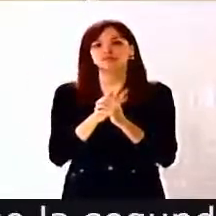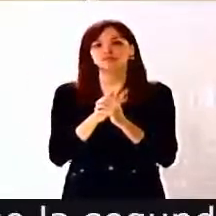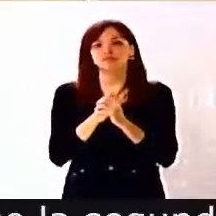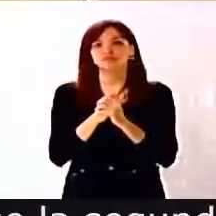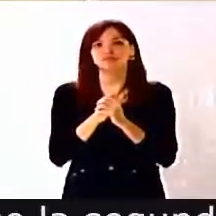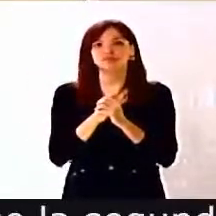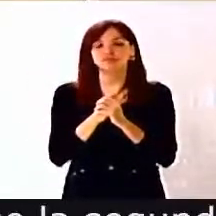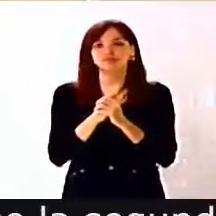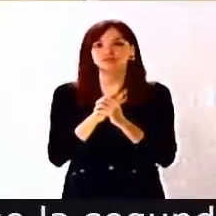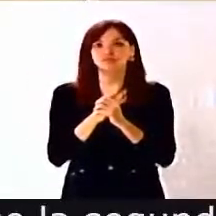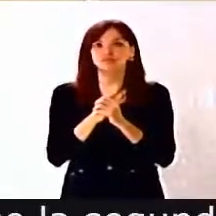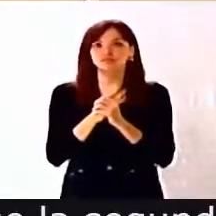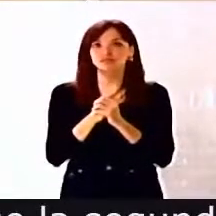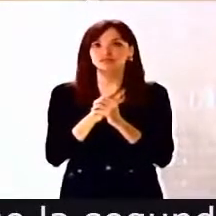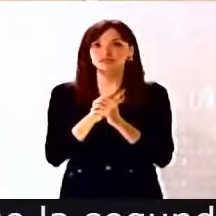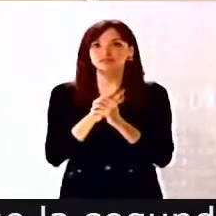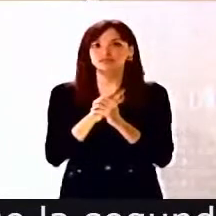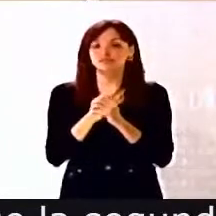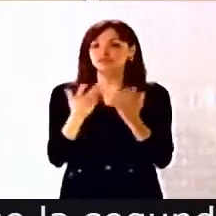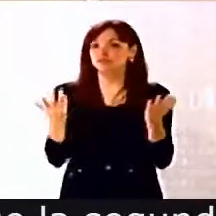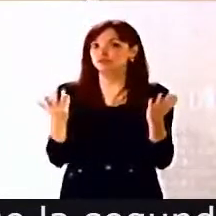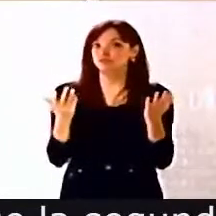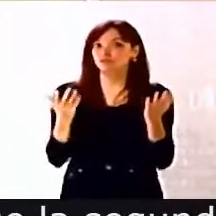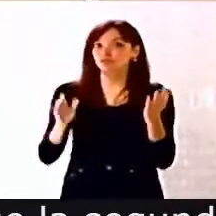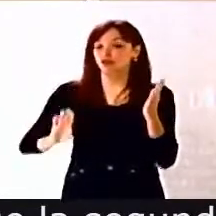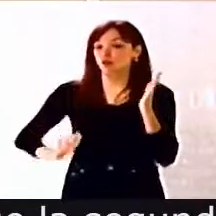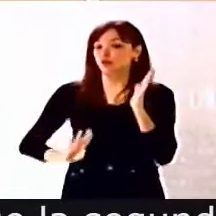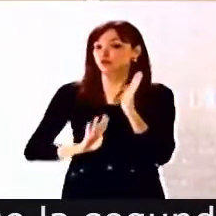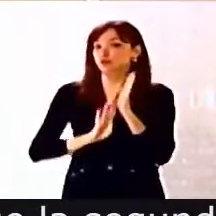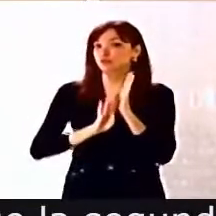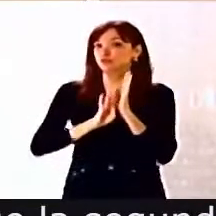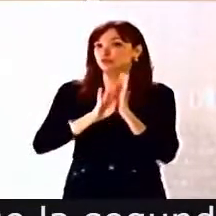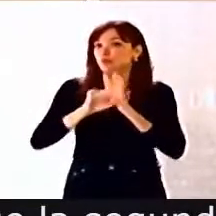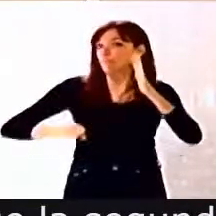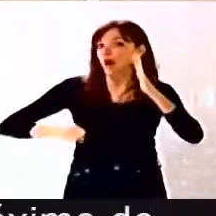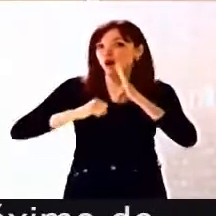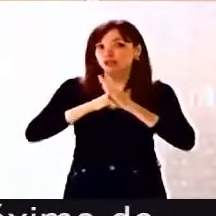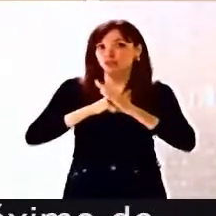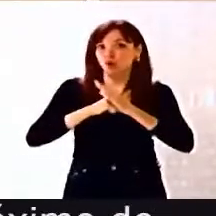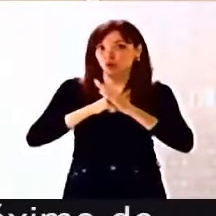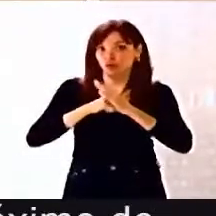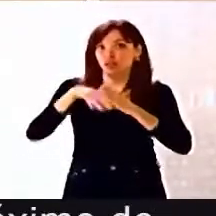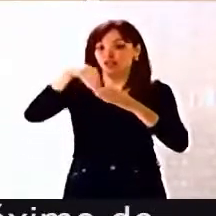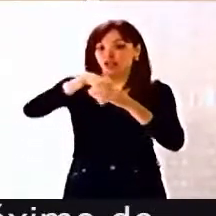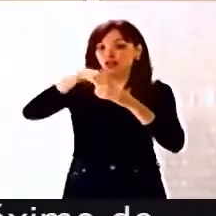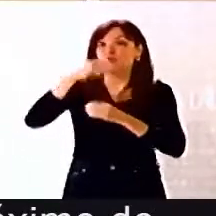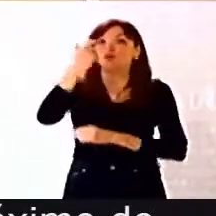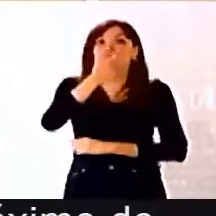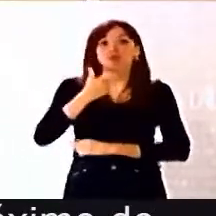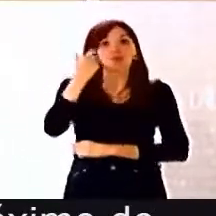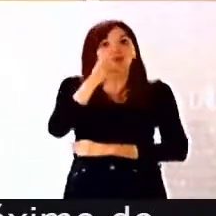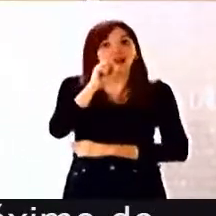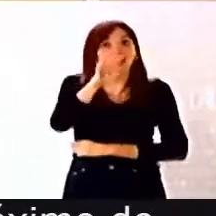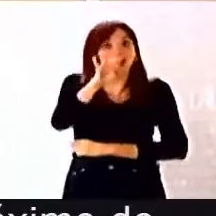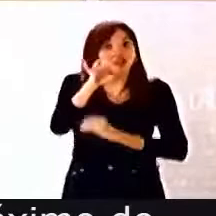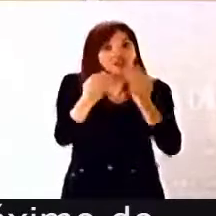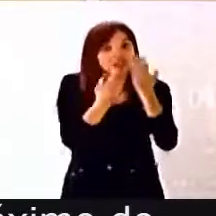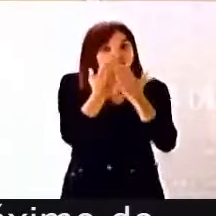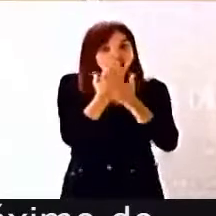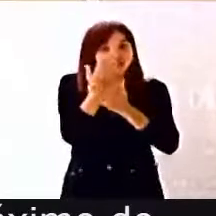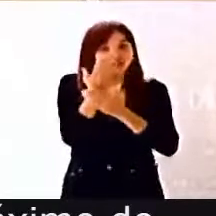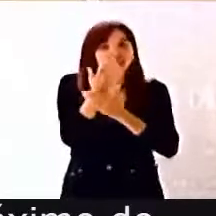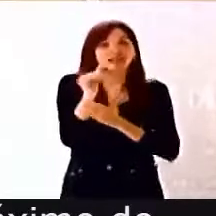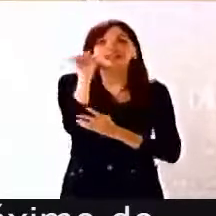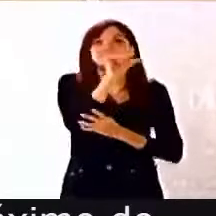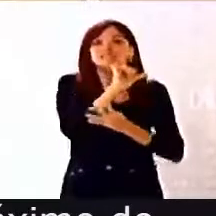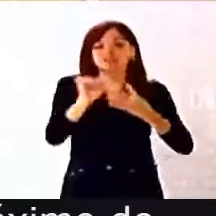que nuestro pico máximo de incidencia en los 14 días se produjo en la semana del